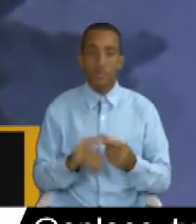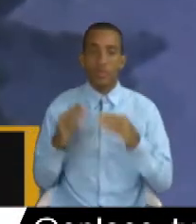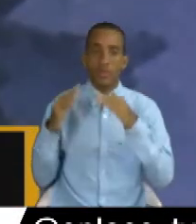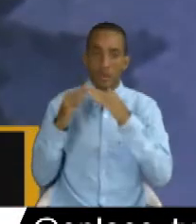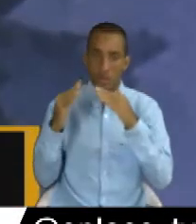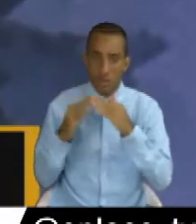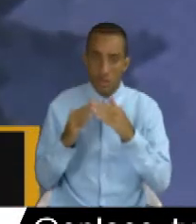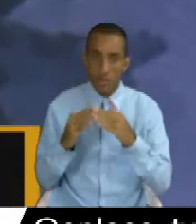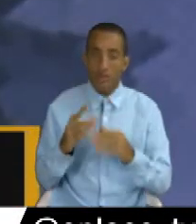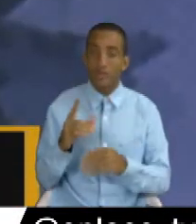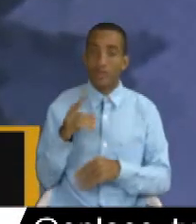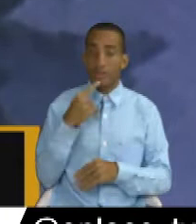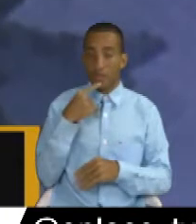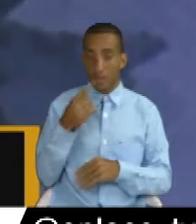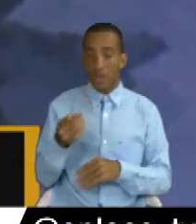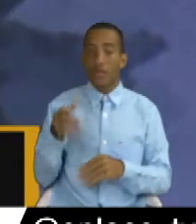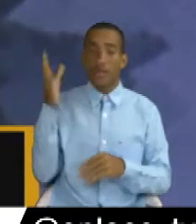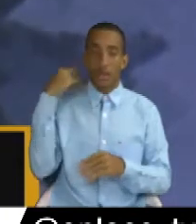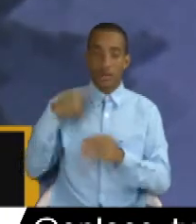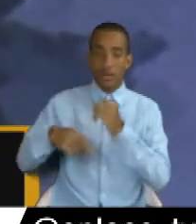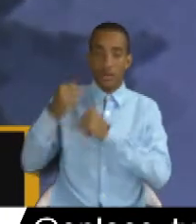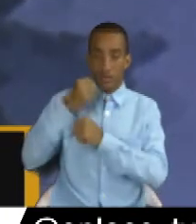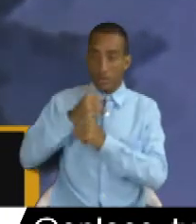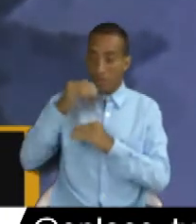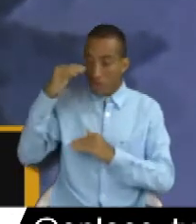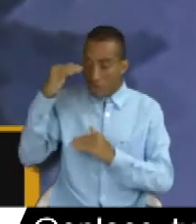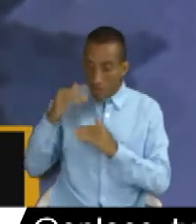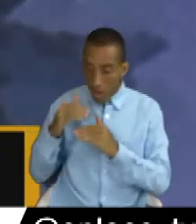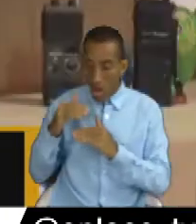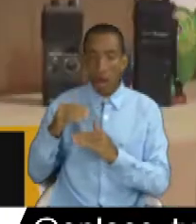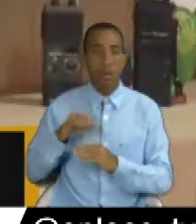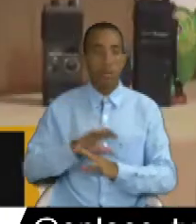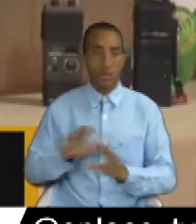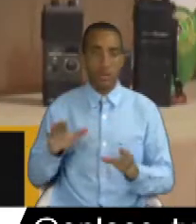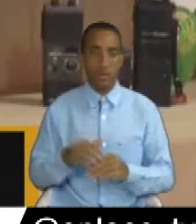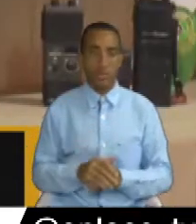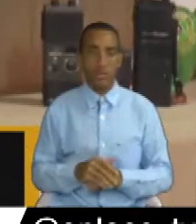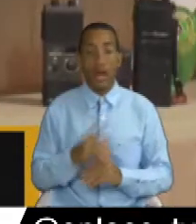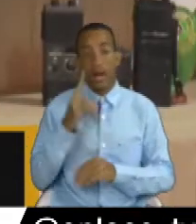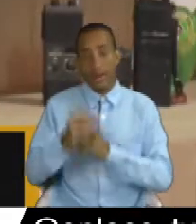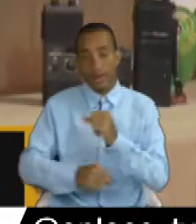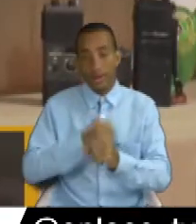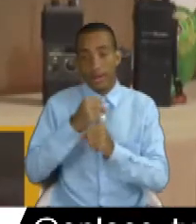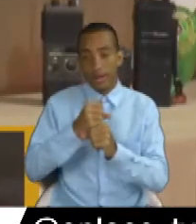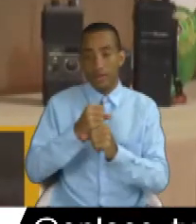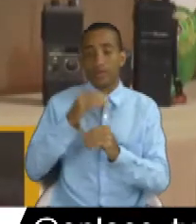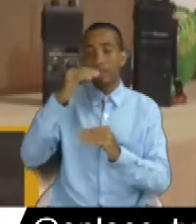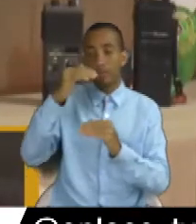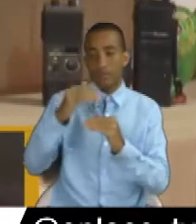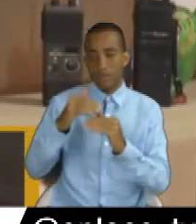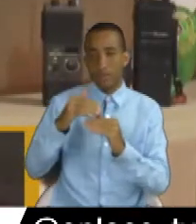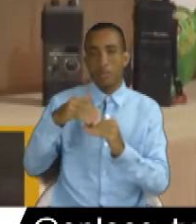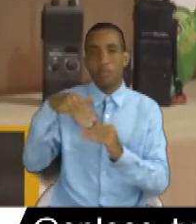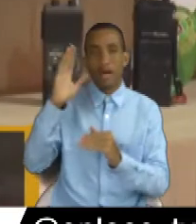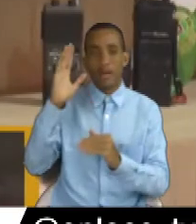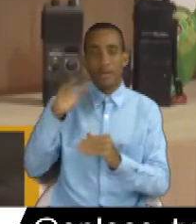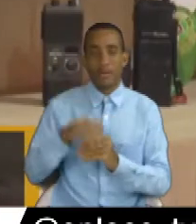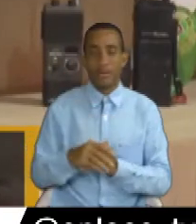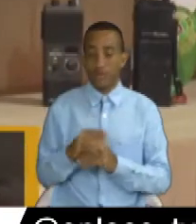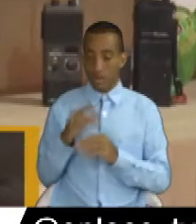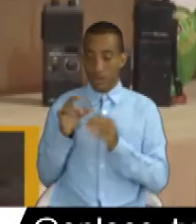ejemplo, según el oficial, disminuyeron con respecto al año anterior. Y este año, lo que lleva el año, En la misma